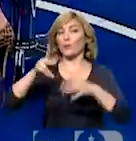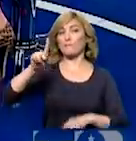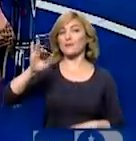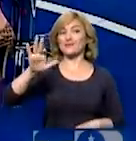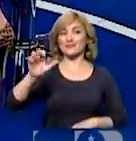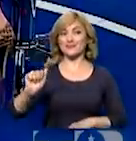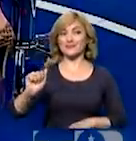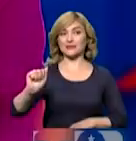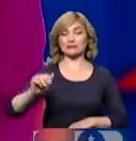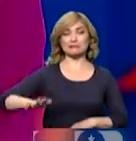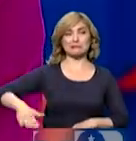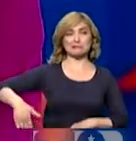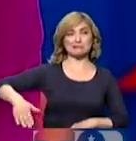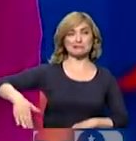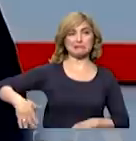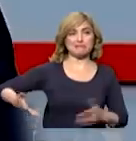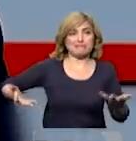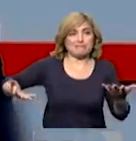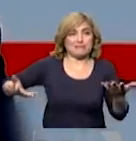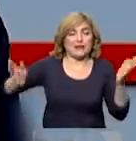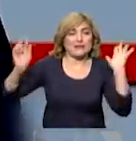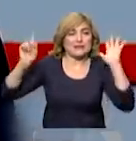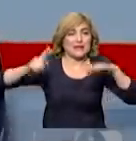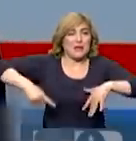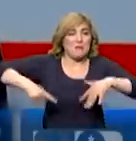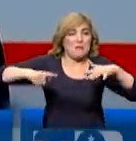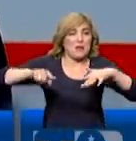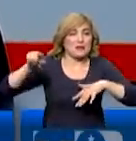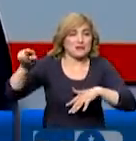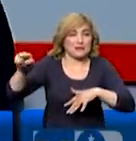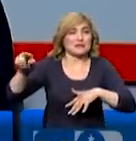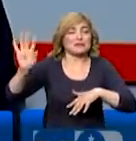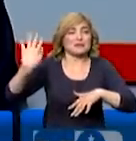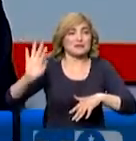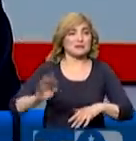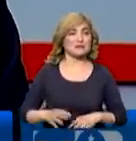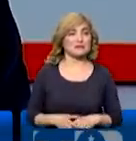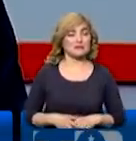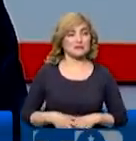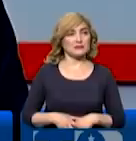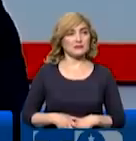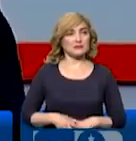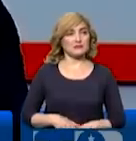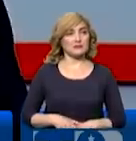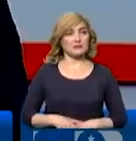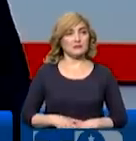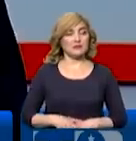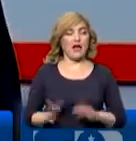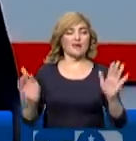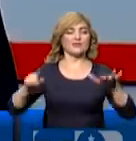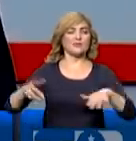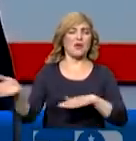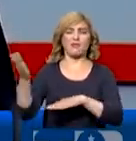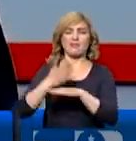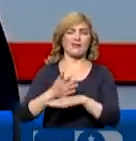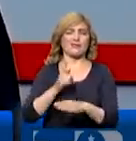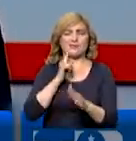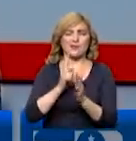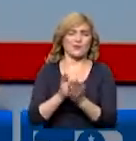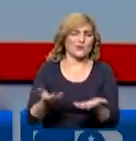Pita llegó tarde. Pero si hace 6 meses se le plantearon cuáles eran los antecedentes, ella pudo haber puesto en orden hace 6 meses la